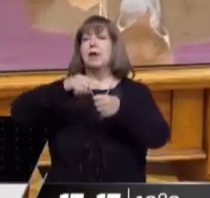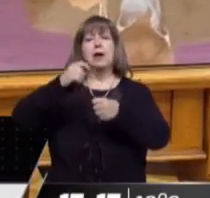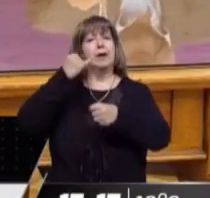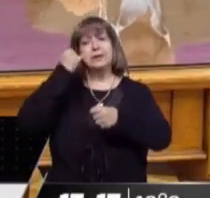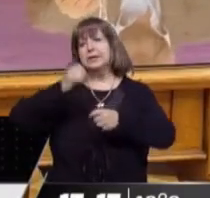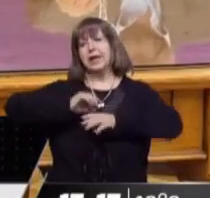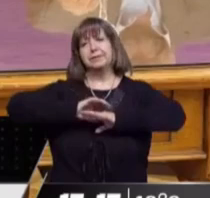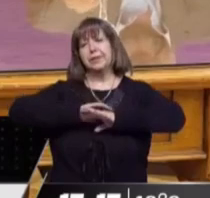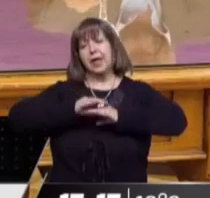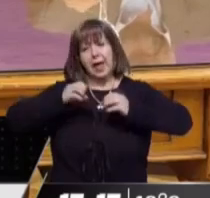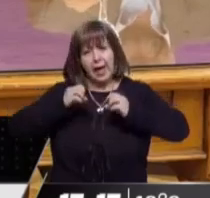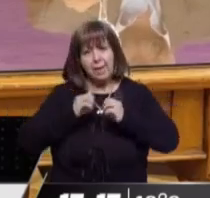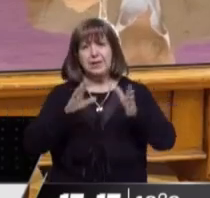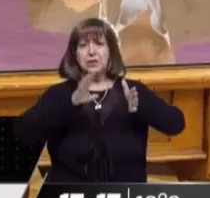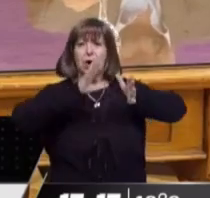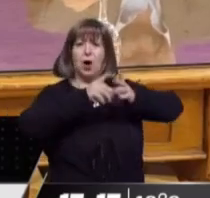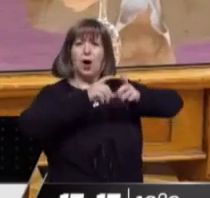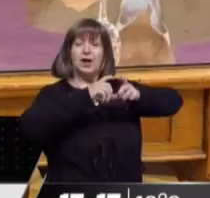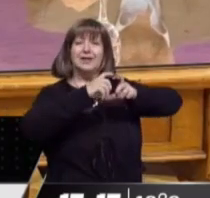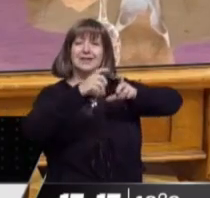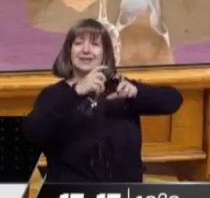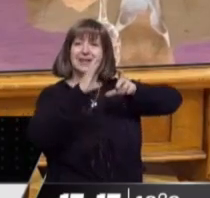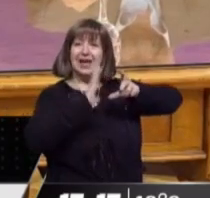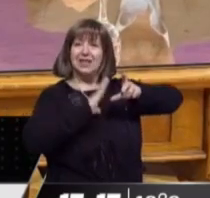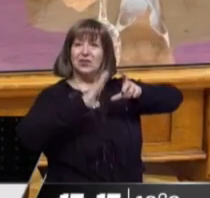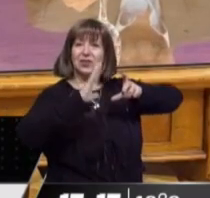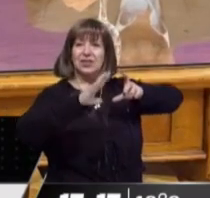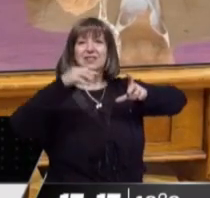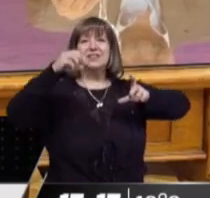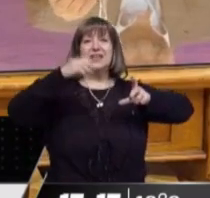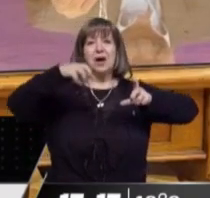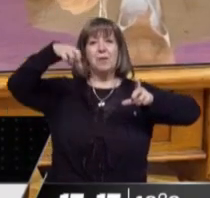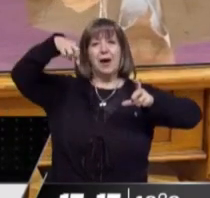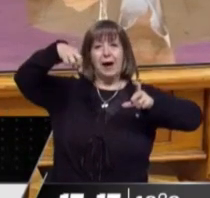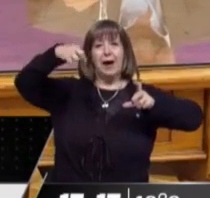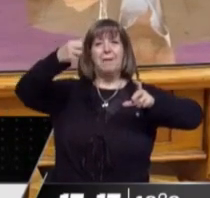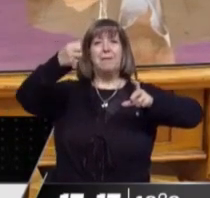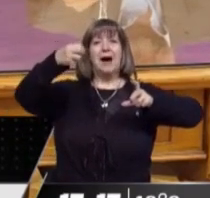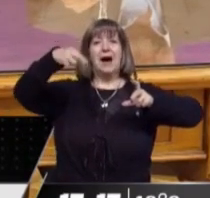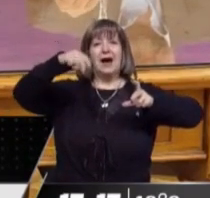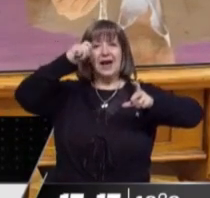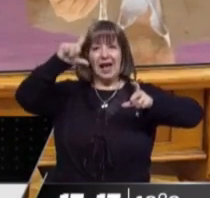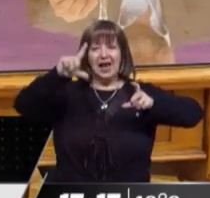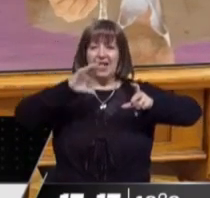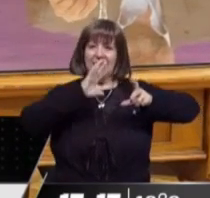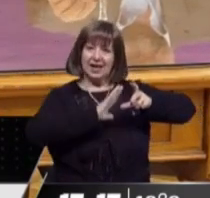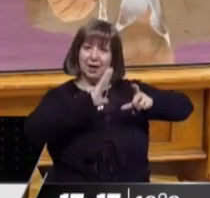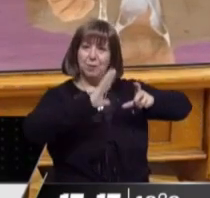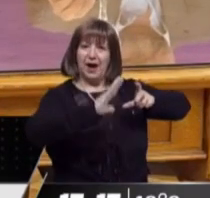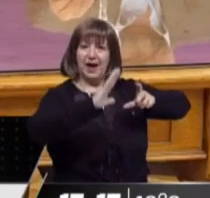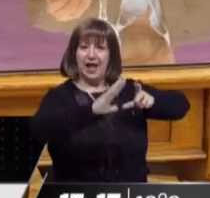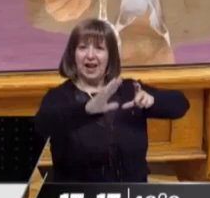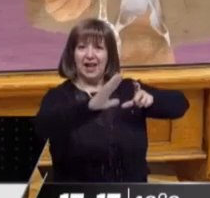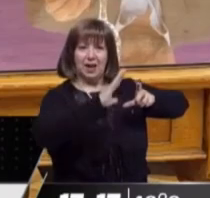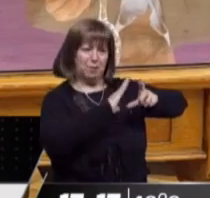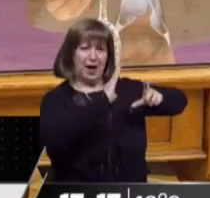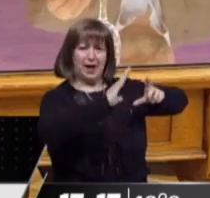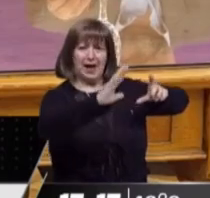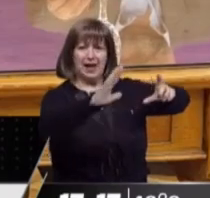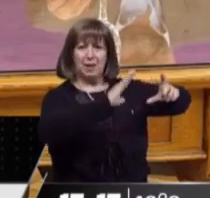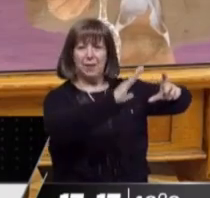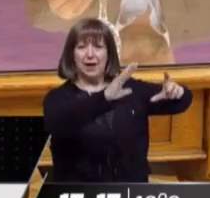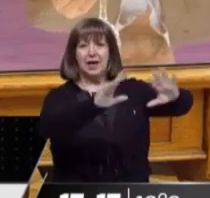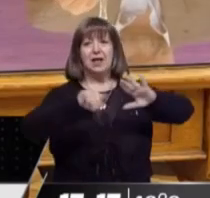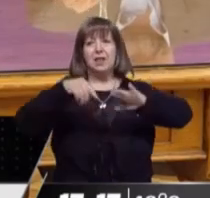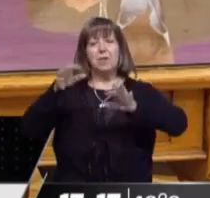ya se están colocando los paneles, se está haciendo la infraestructura adecuada. En Anchoris, en breve, también se iniciará